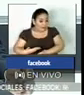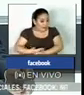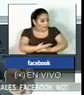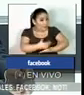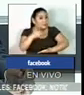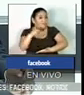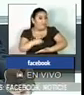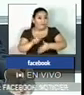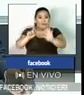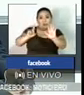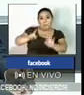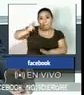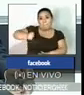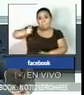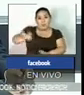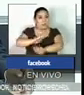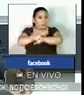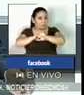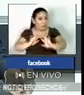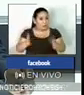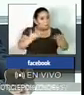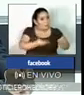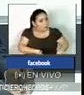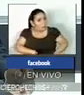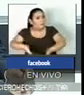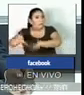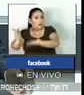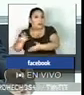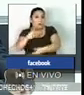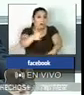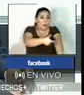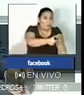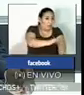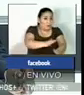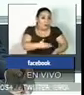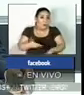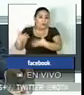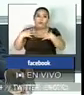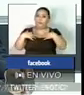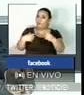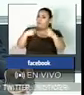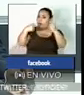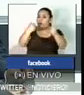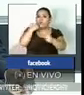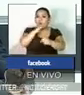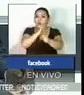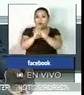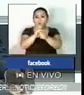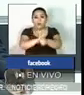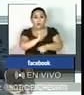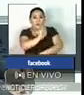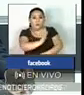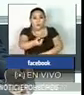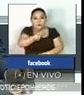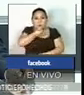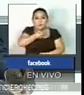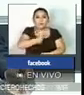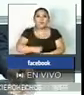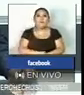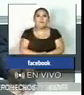meses de nacido fue dado de alta después de terminar su tratamiento y vencer al COVID-19. Tenemos un reporte sobre esto.